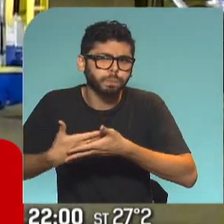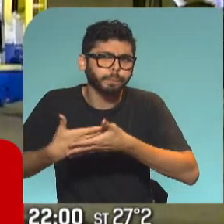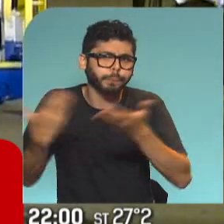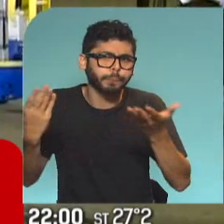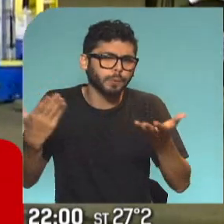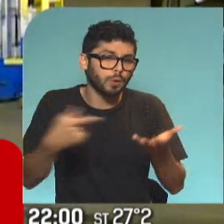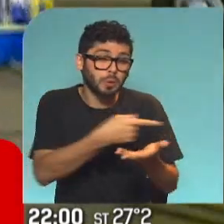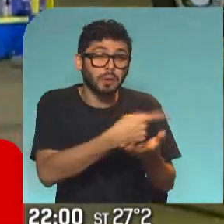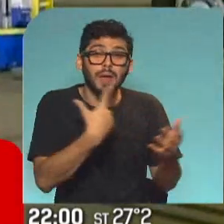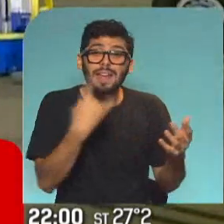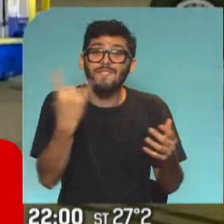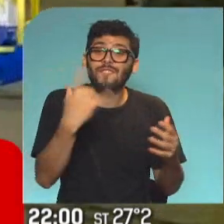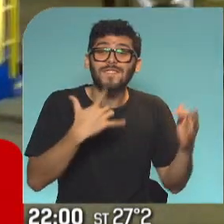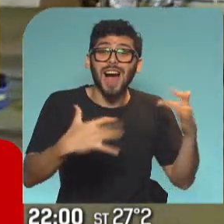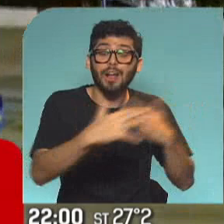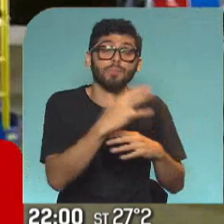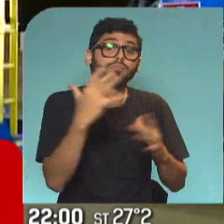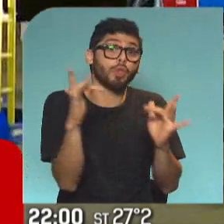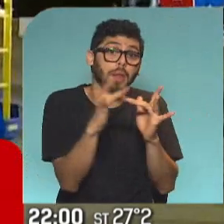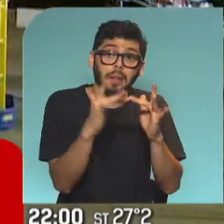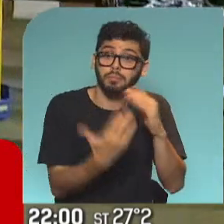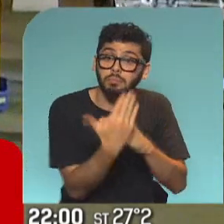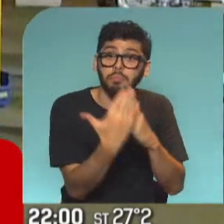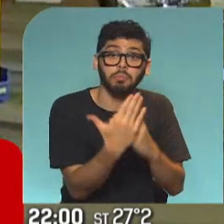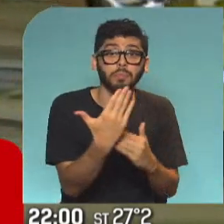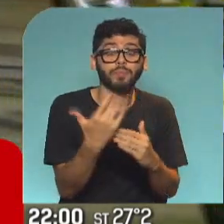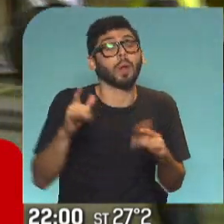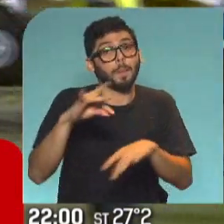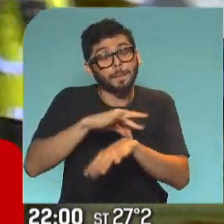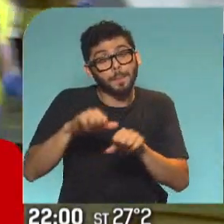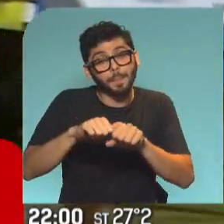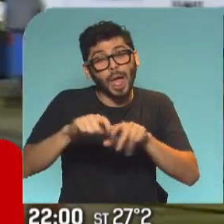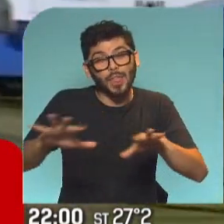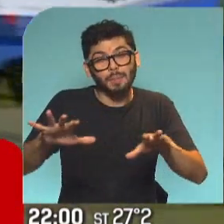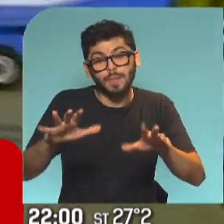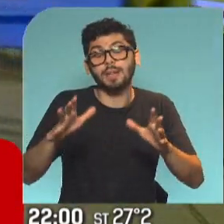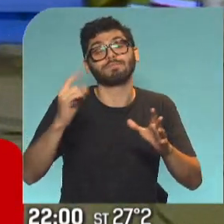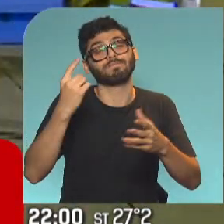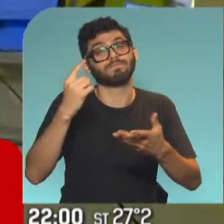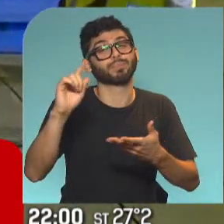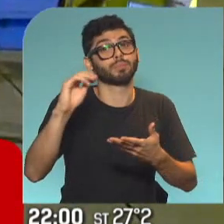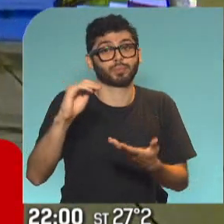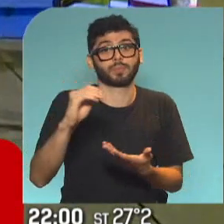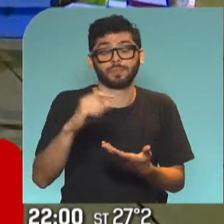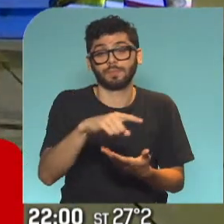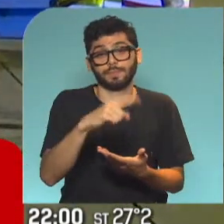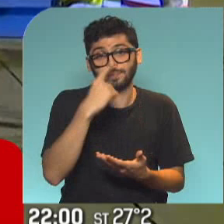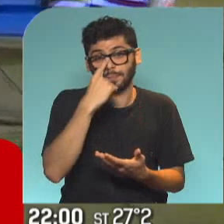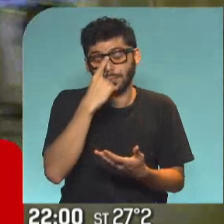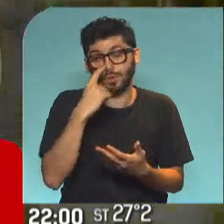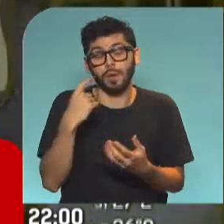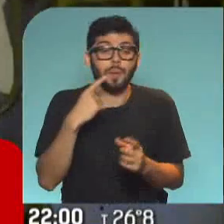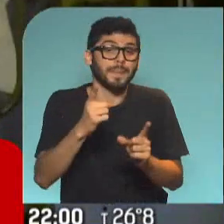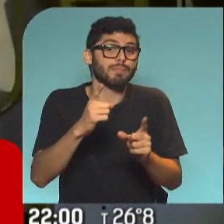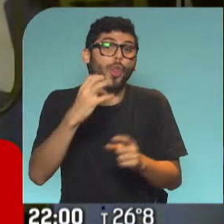falsa que circulaba no solamente por las redes sociales. La pandemia tiene esta particularidad, la decías recién, desde el lado positivo,